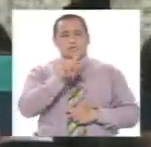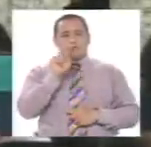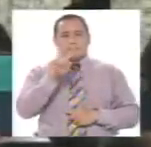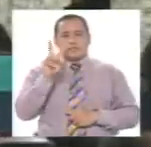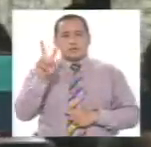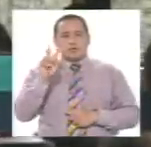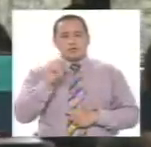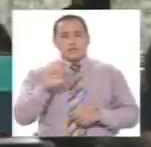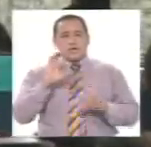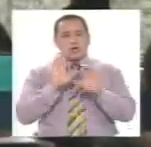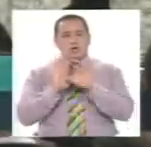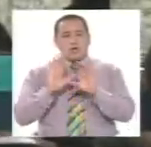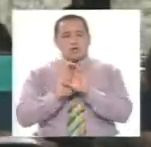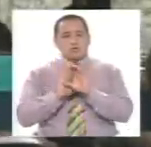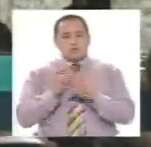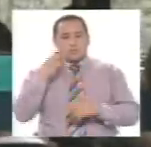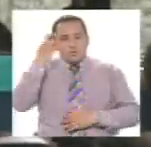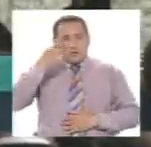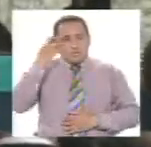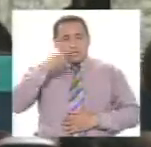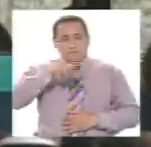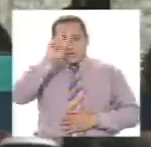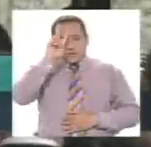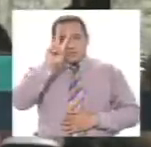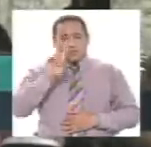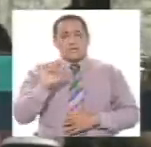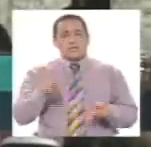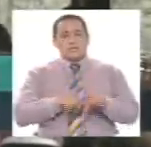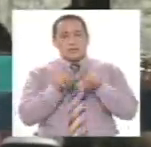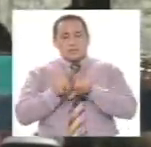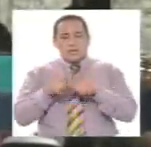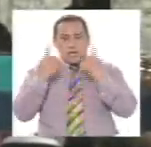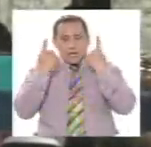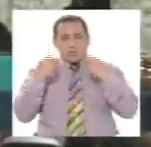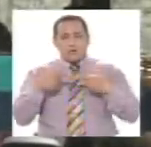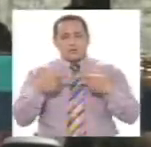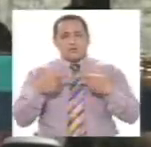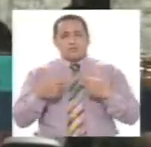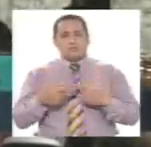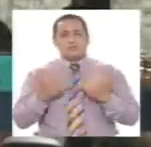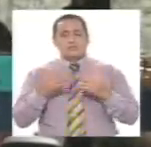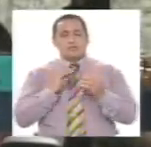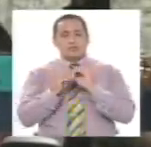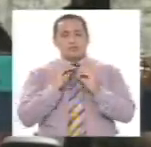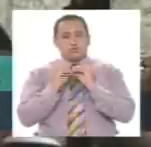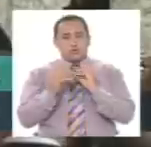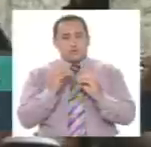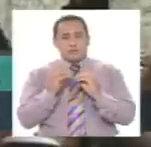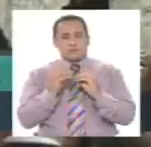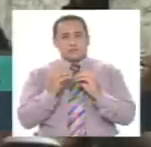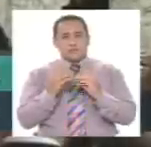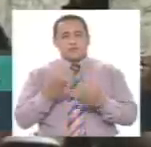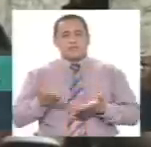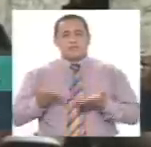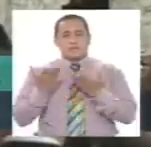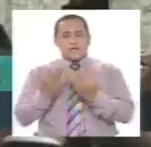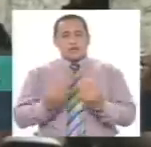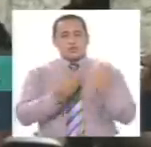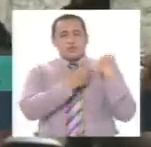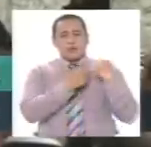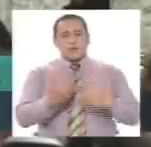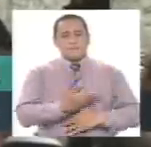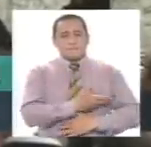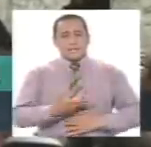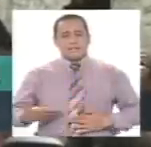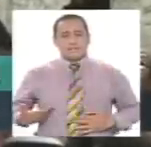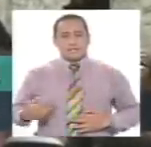de la Constitución Política del Perú y, estando al acordado, se resuelve nombrar como presidente